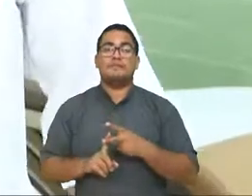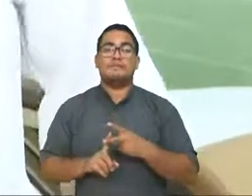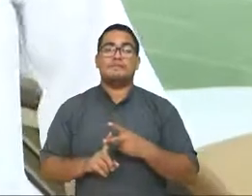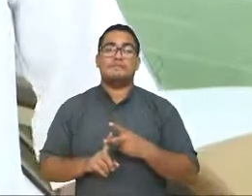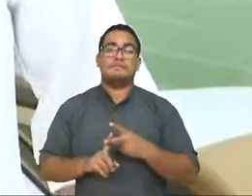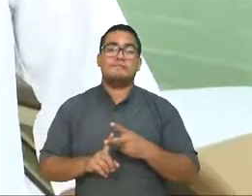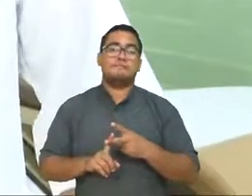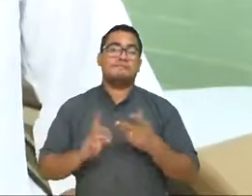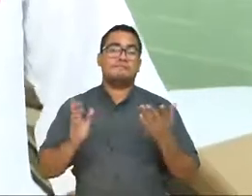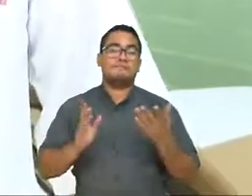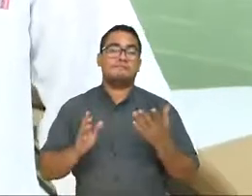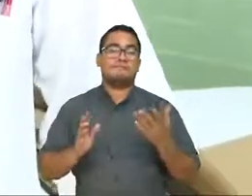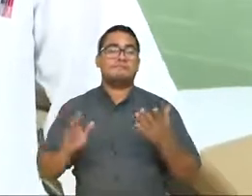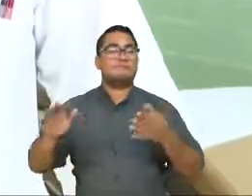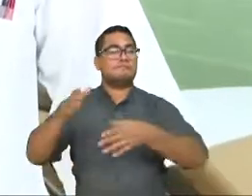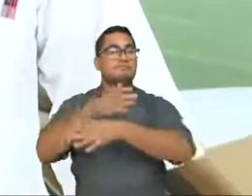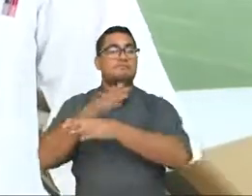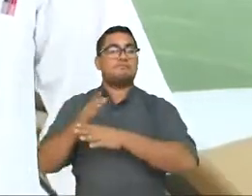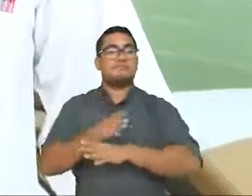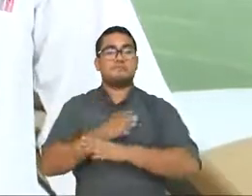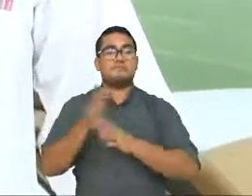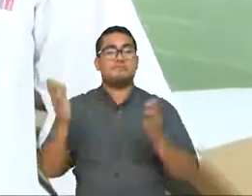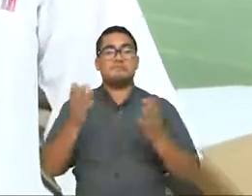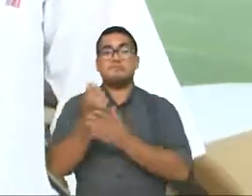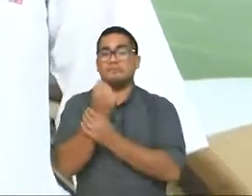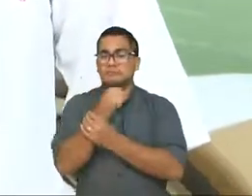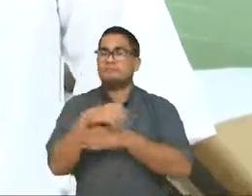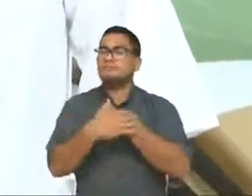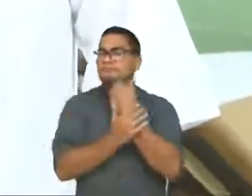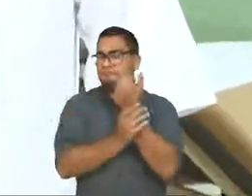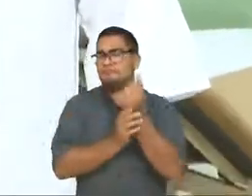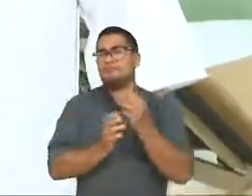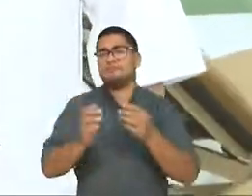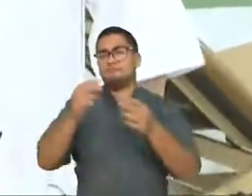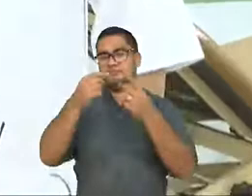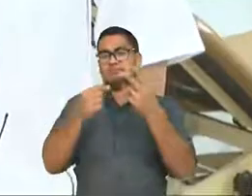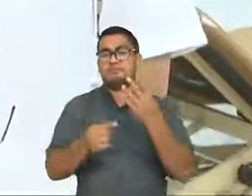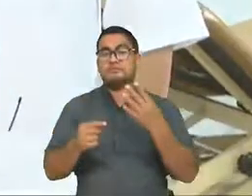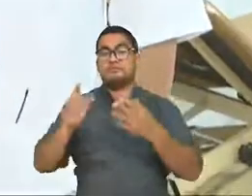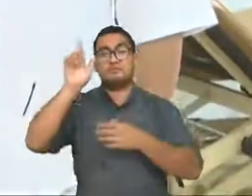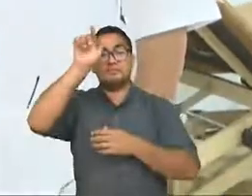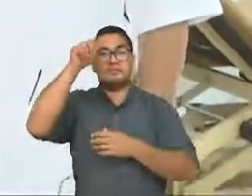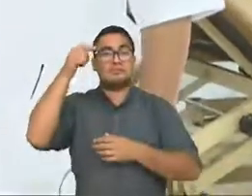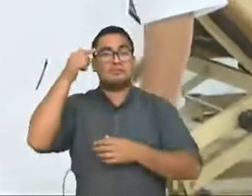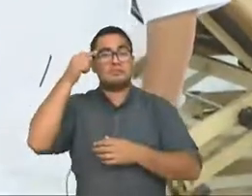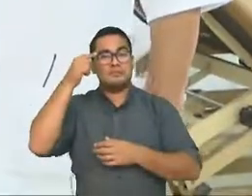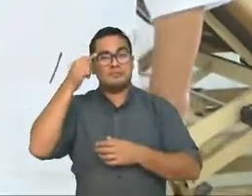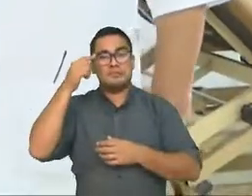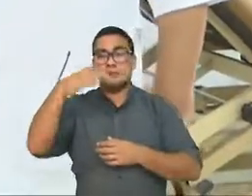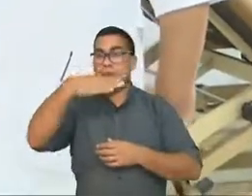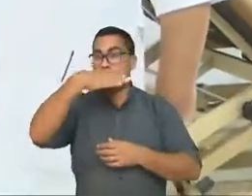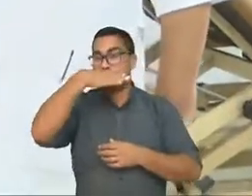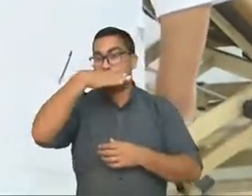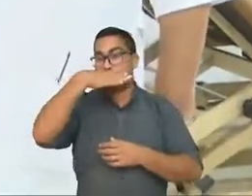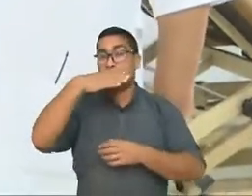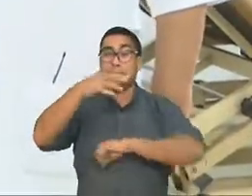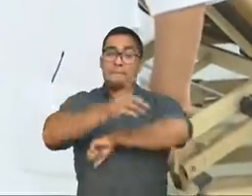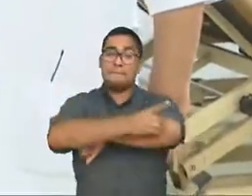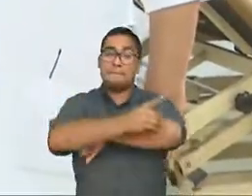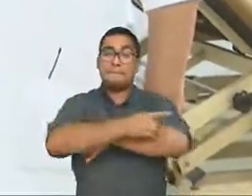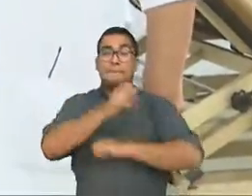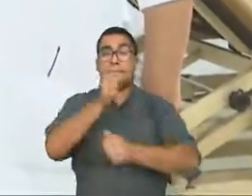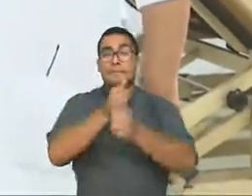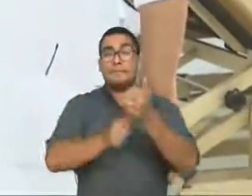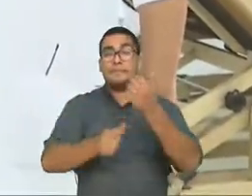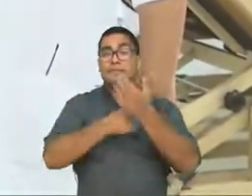bueno, esas son las áreas que se manejan en el área de fisioterapia. El buen gobierno sandinista que dirige el comandante Daniel Ortega, la